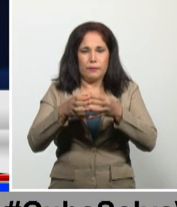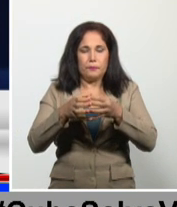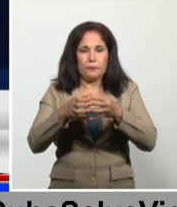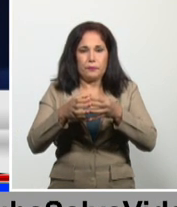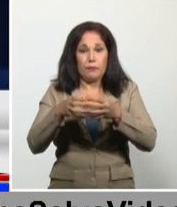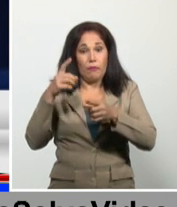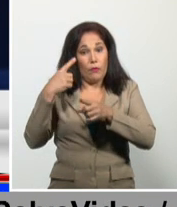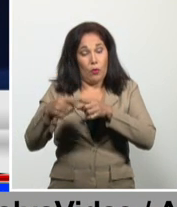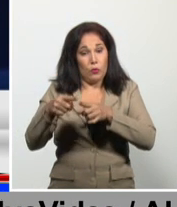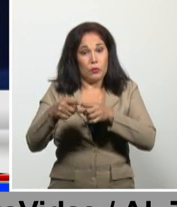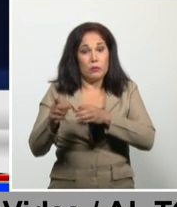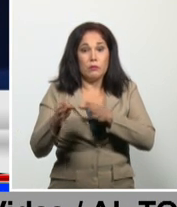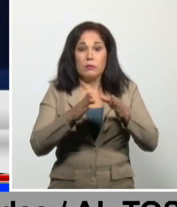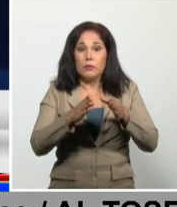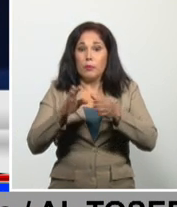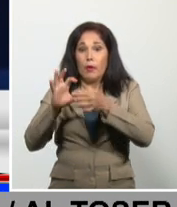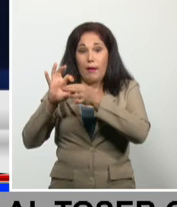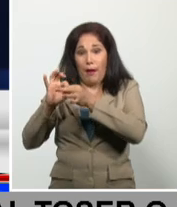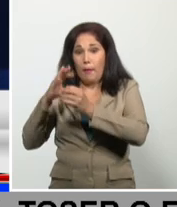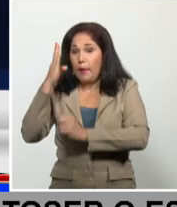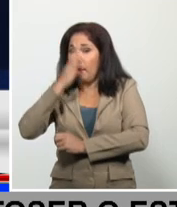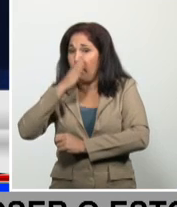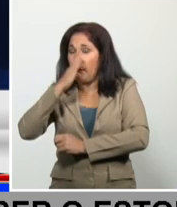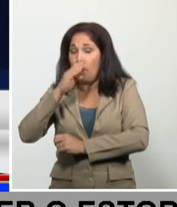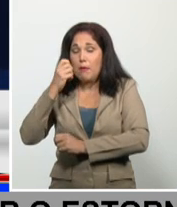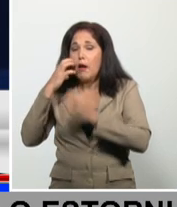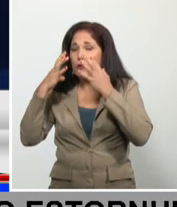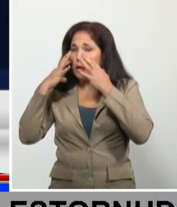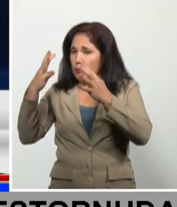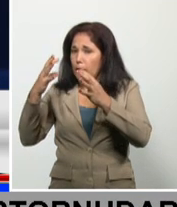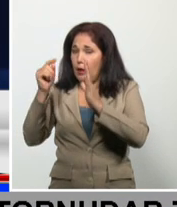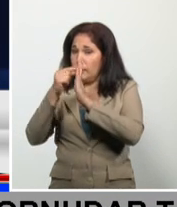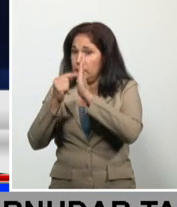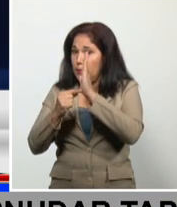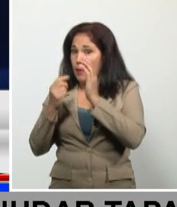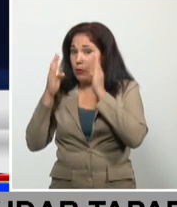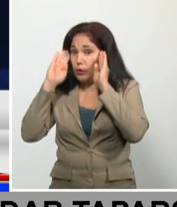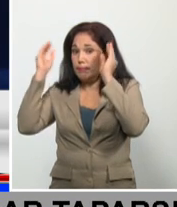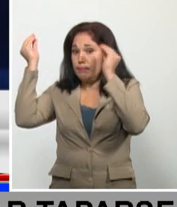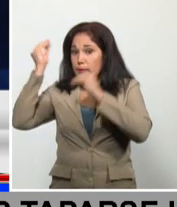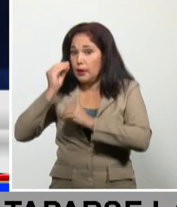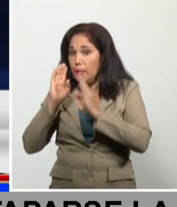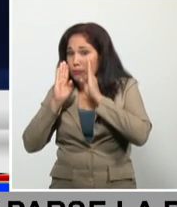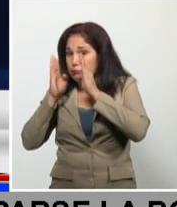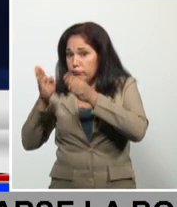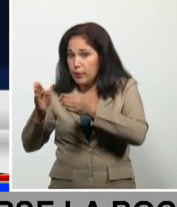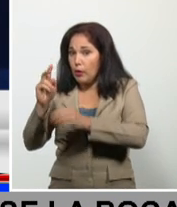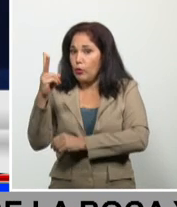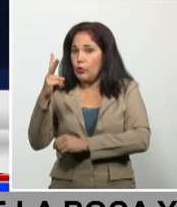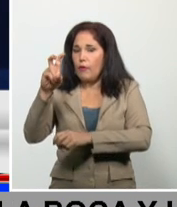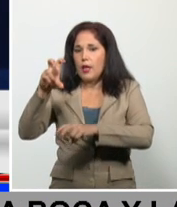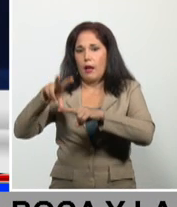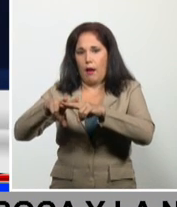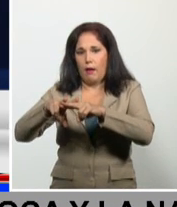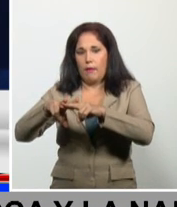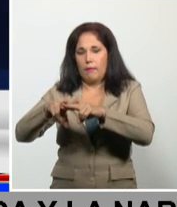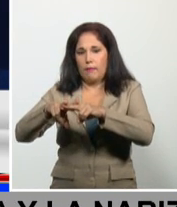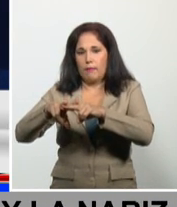los pacientes críticos, dándole más elementos, 2 son de Villa Clara,